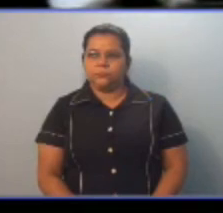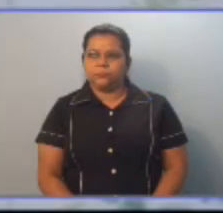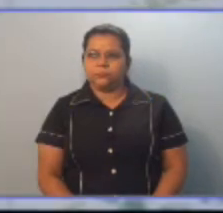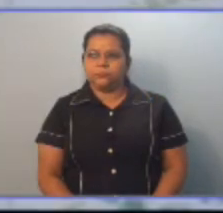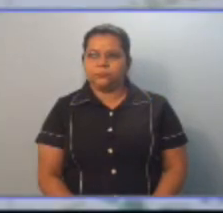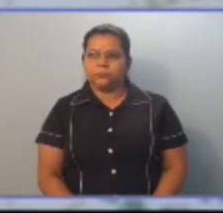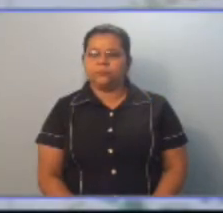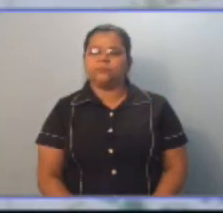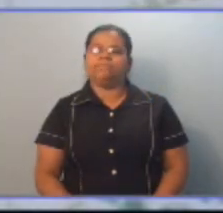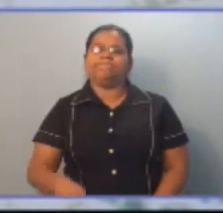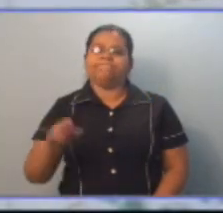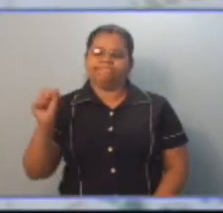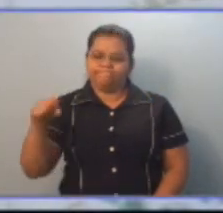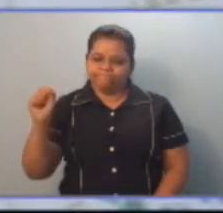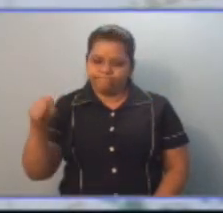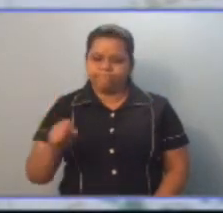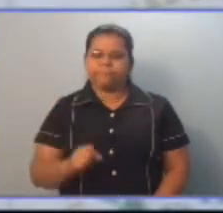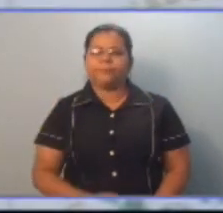Sí,